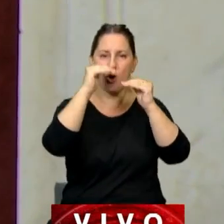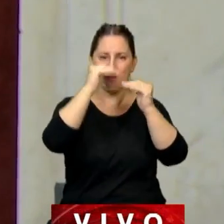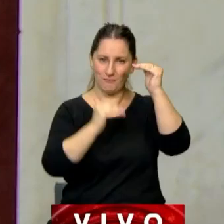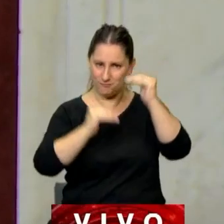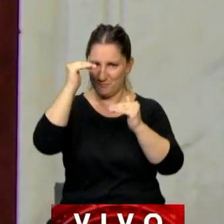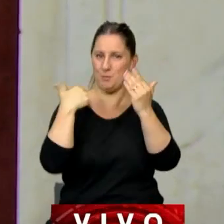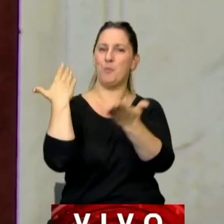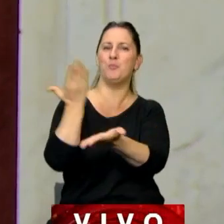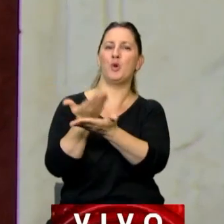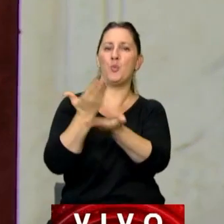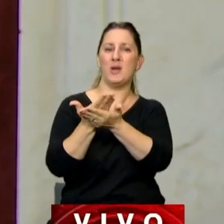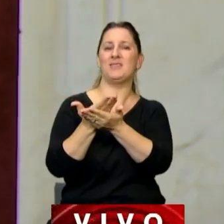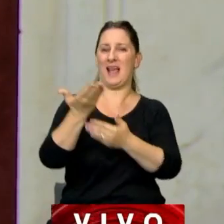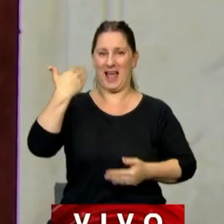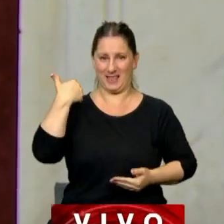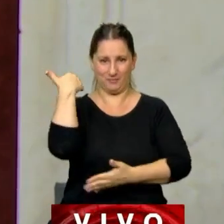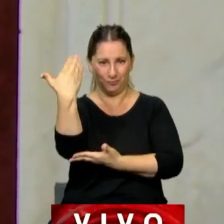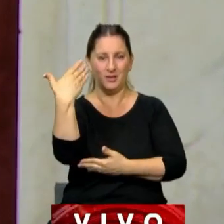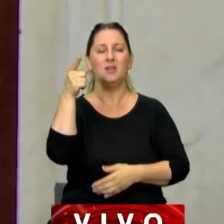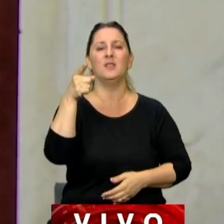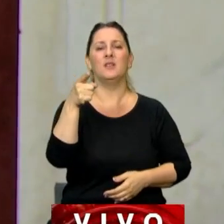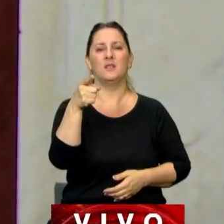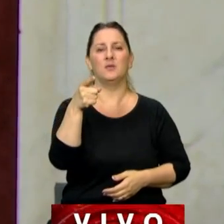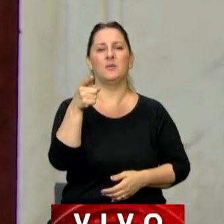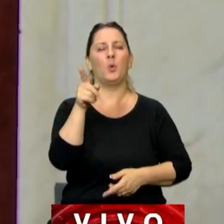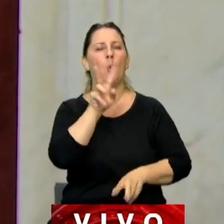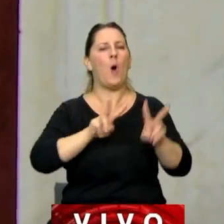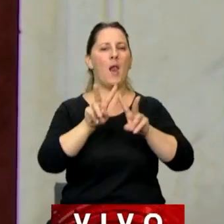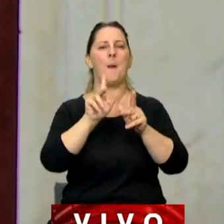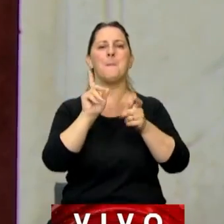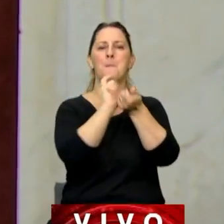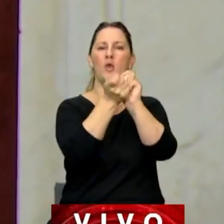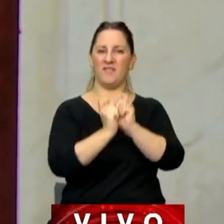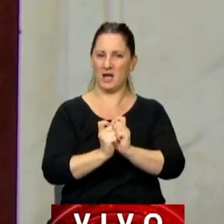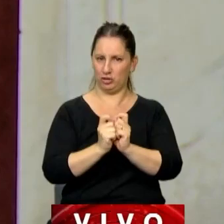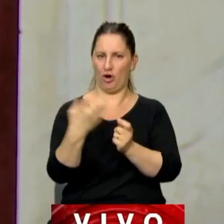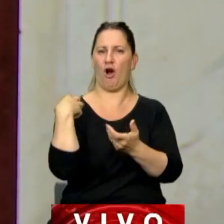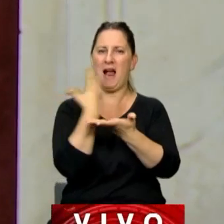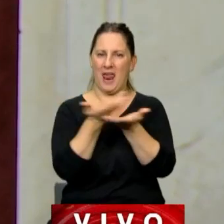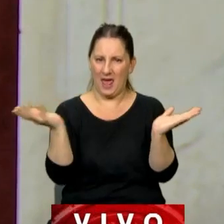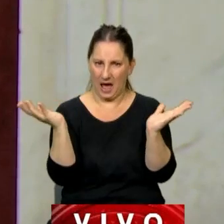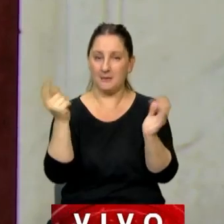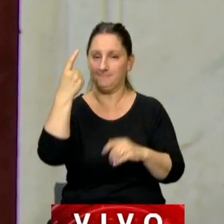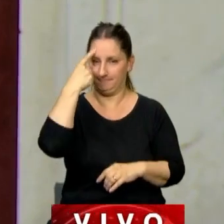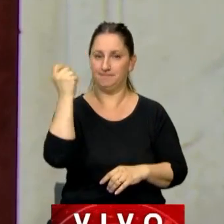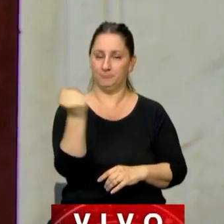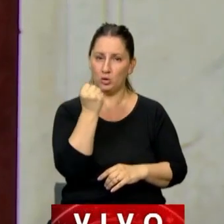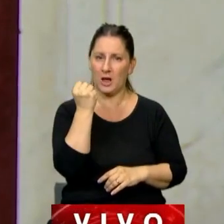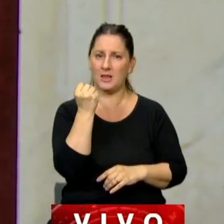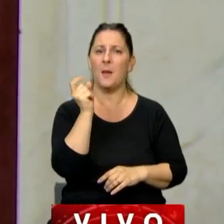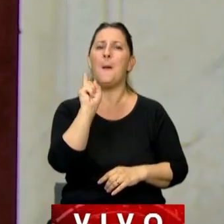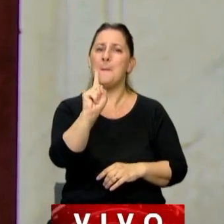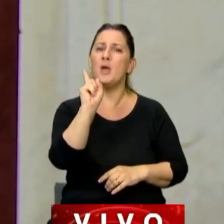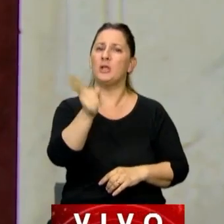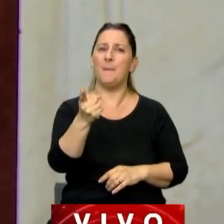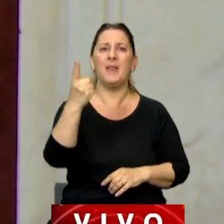el diputado preopinante también, ¿no? de hacer una modificación integral, de tenerlo en cuenta, pero no nos olvidemos de